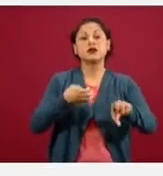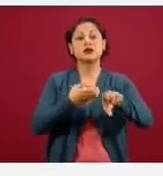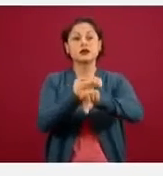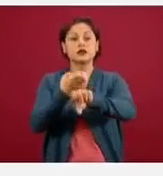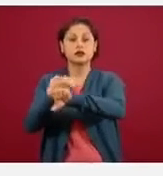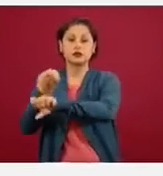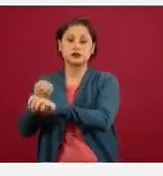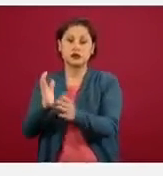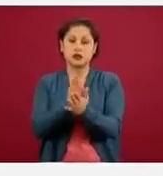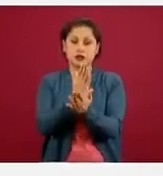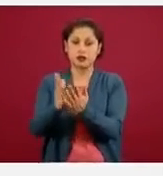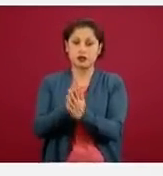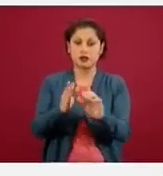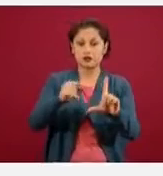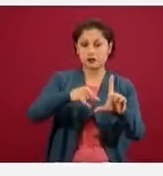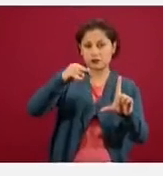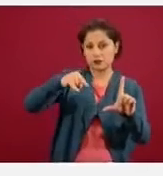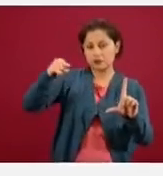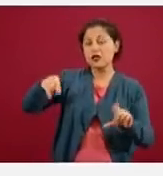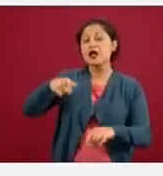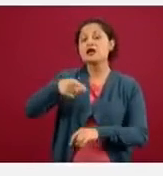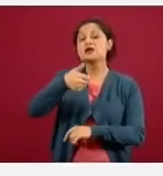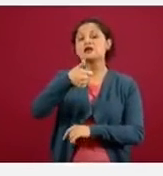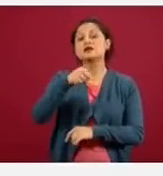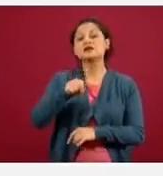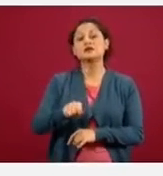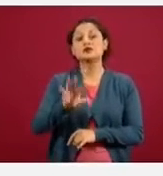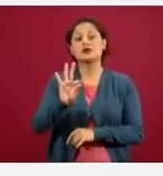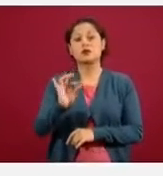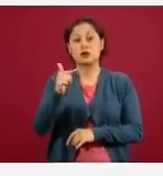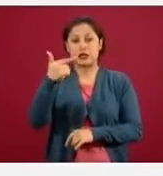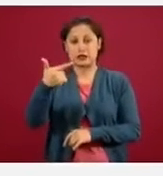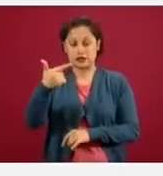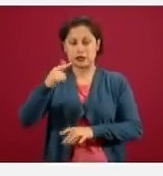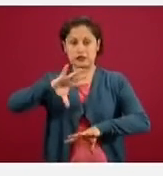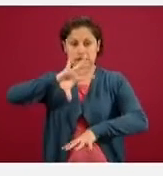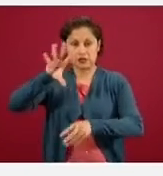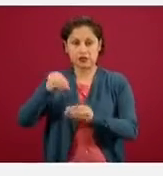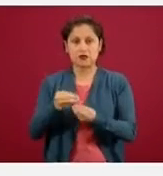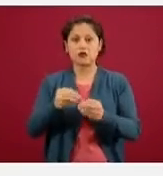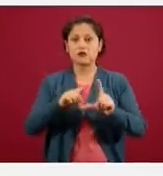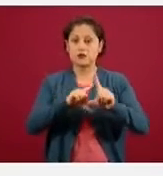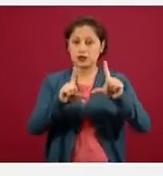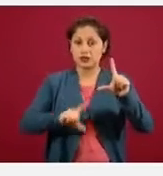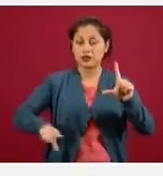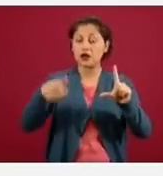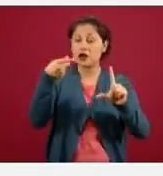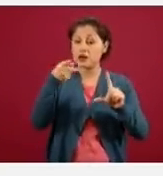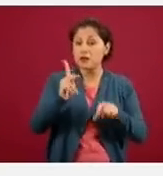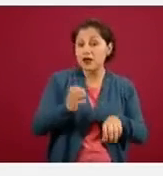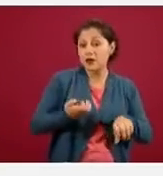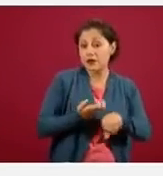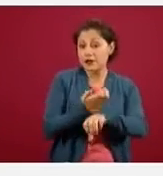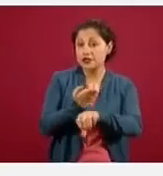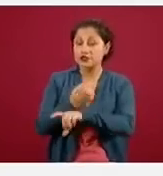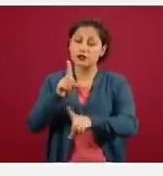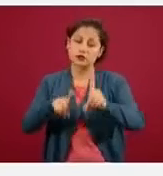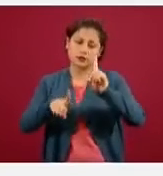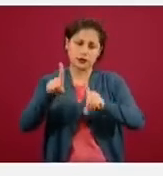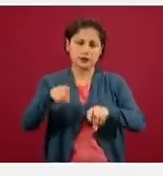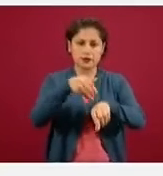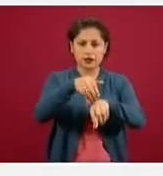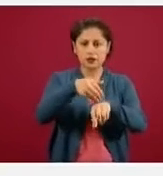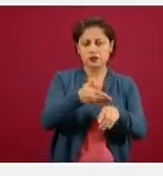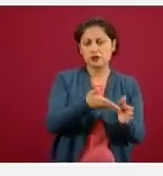ocurrido. Ya comentábamos, 6,47 la letalidad para el país, pero dependiendo del estado, esta letalidad puede variar yendo desde